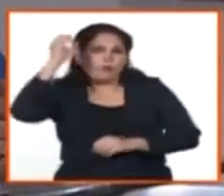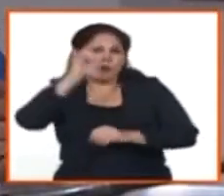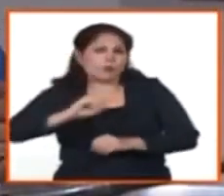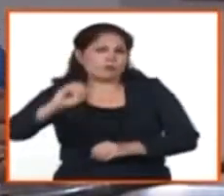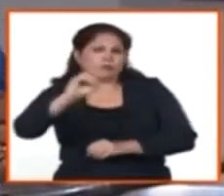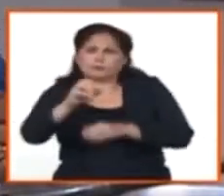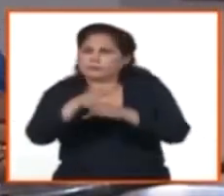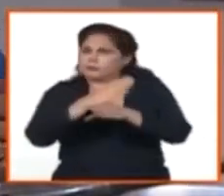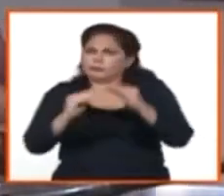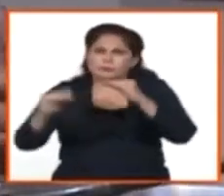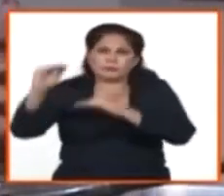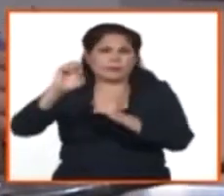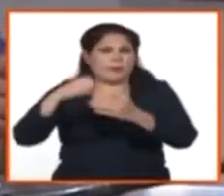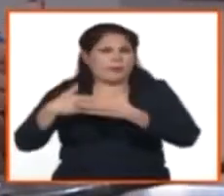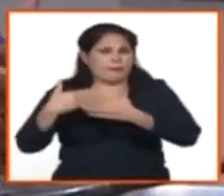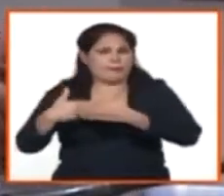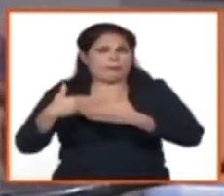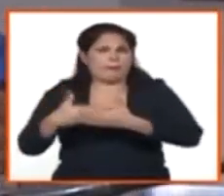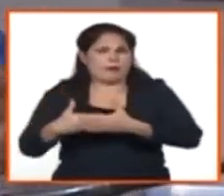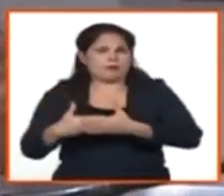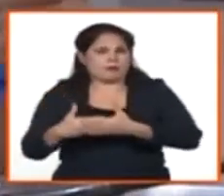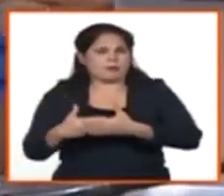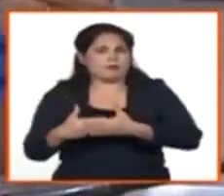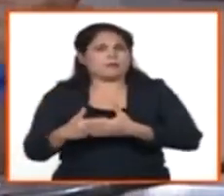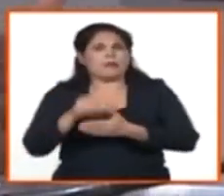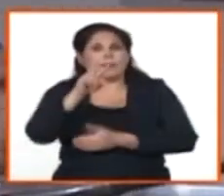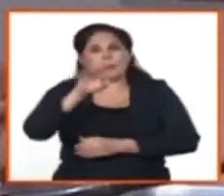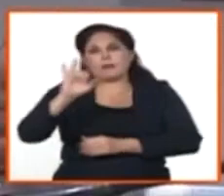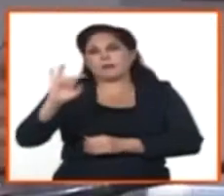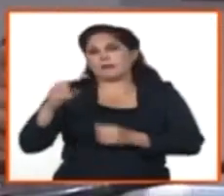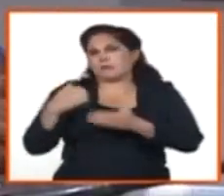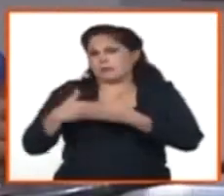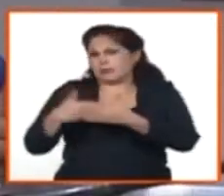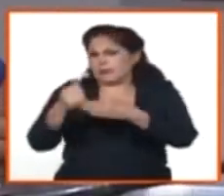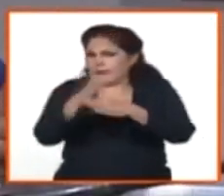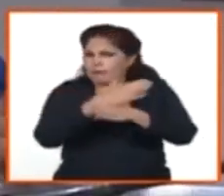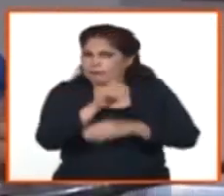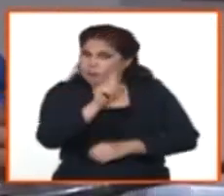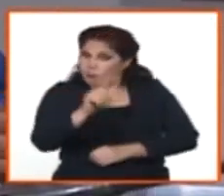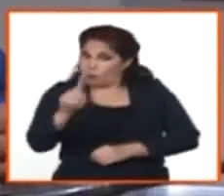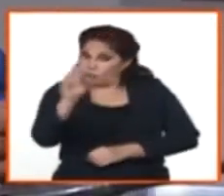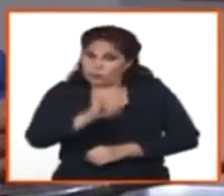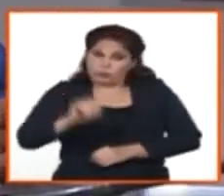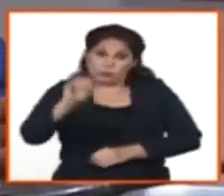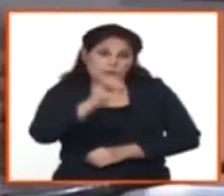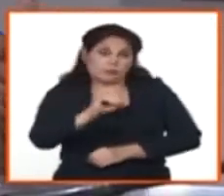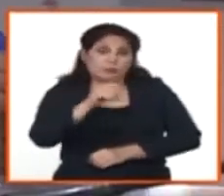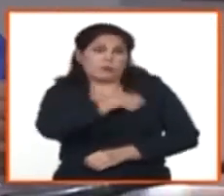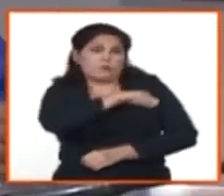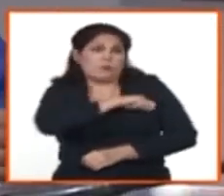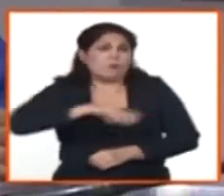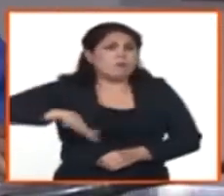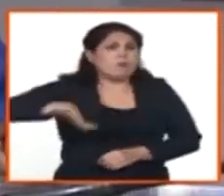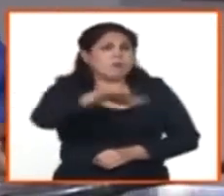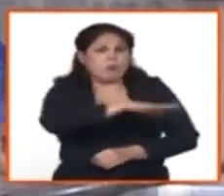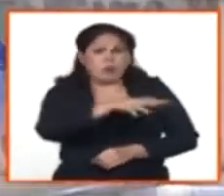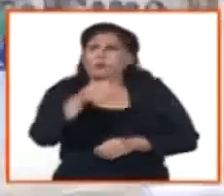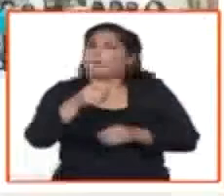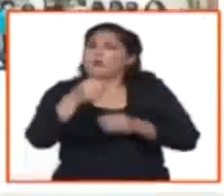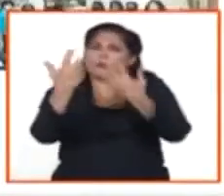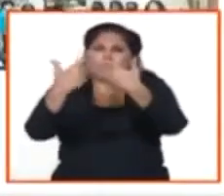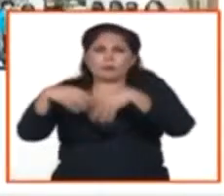superiores de dirección empresarial, 27 entidades, 11 organizaciones de la sociedad civil,